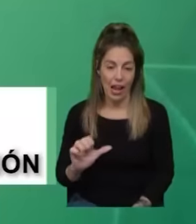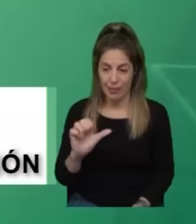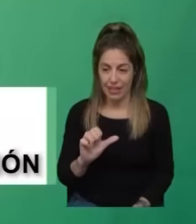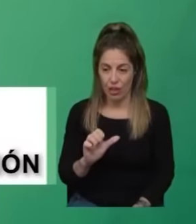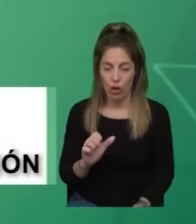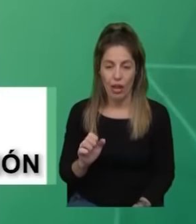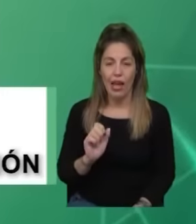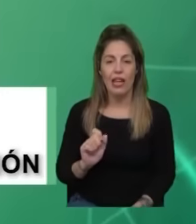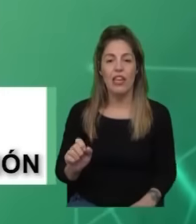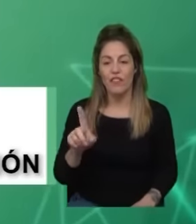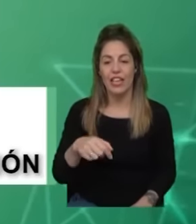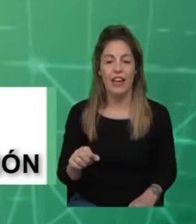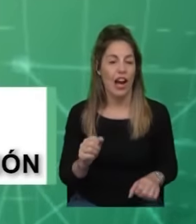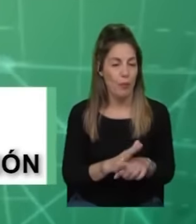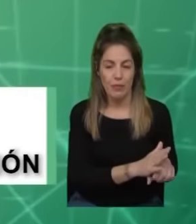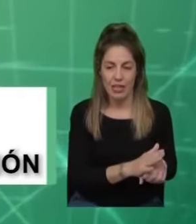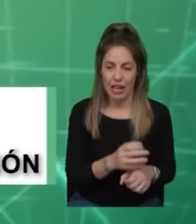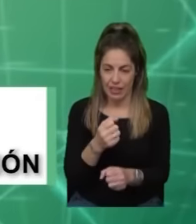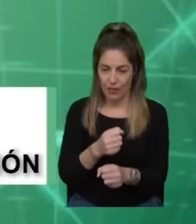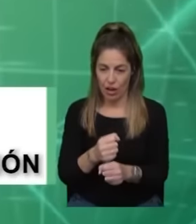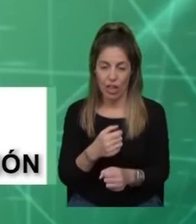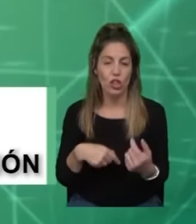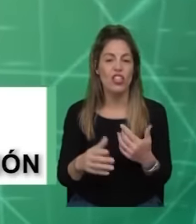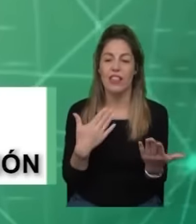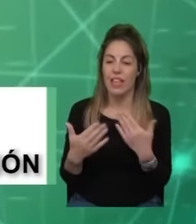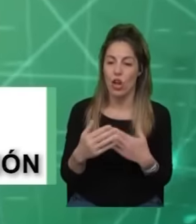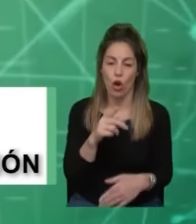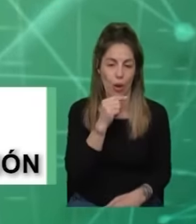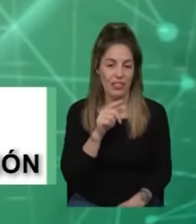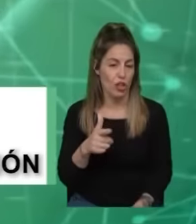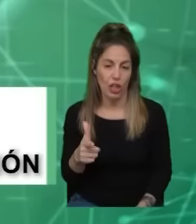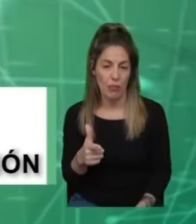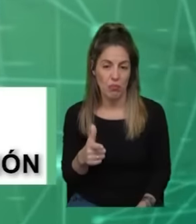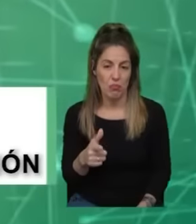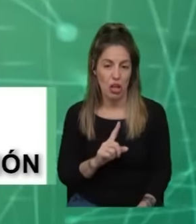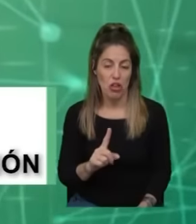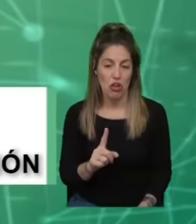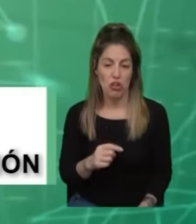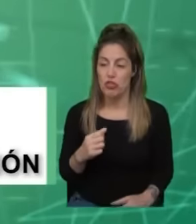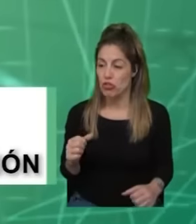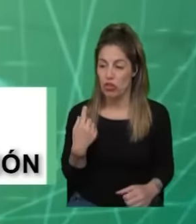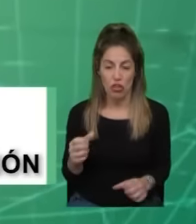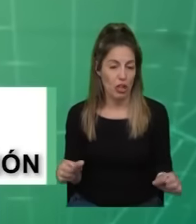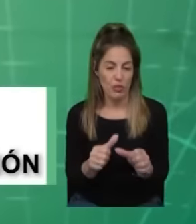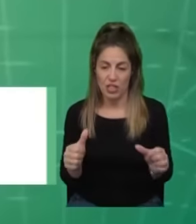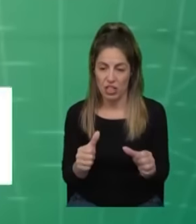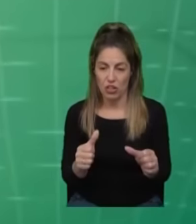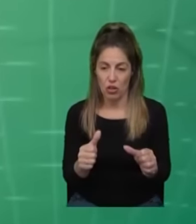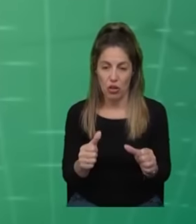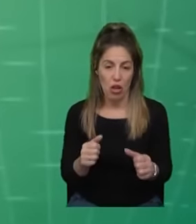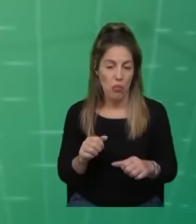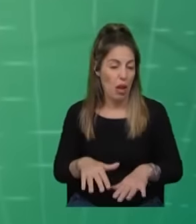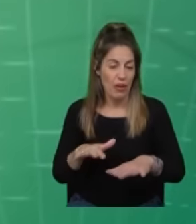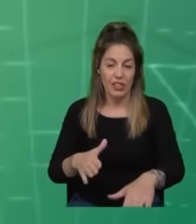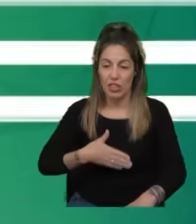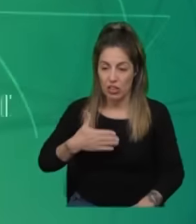trabajadores. Entonces, diálogo con la policía no tenemos por qué tenerla si nosotros estamos haciendo un ejercicio de manifestarnos, que es